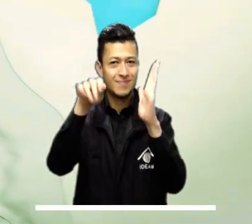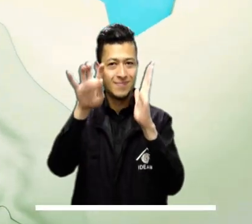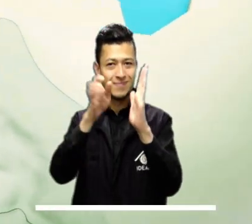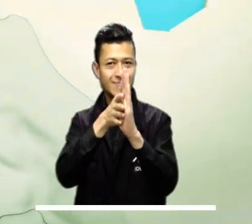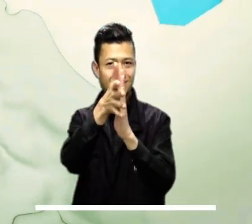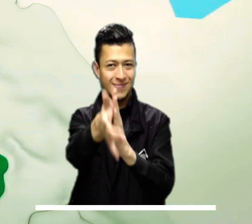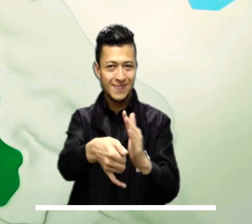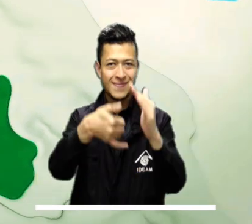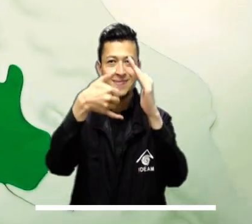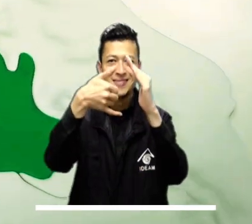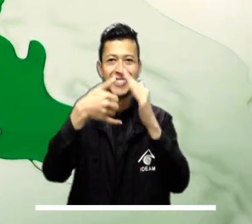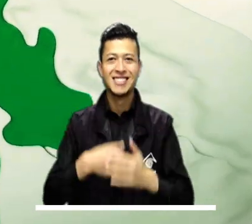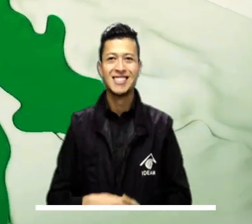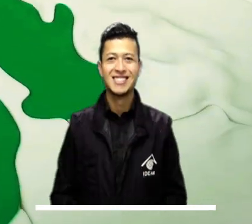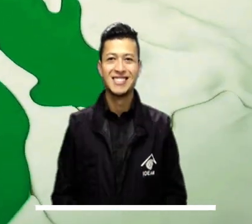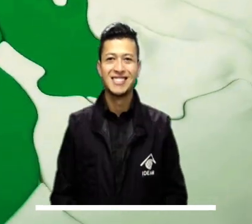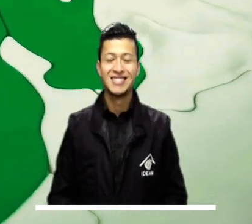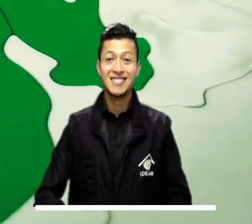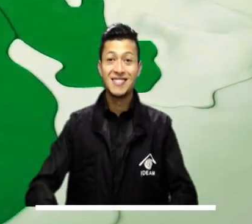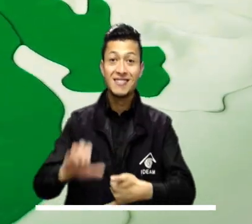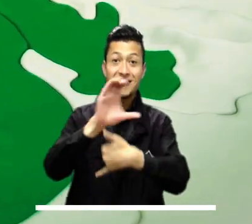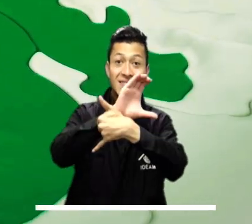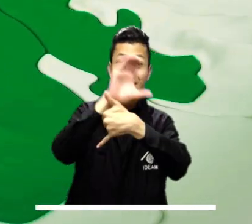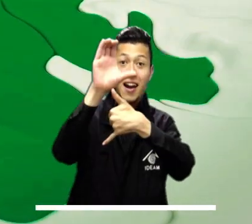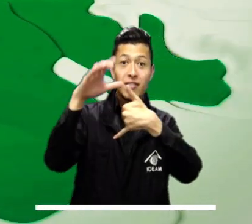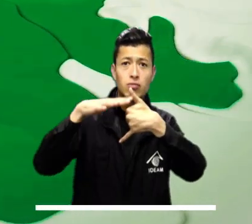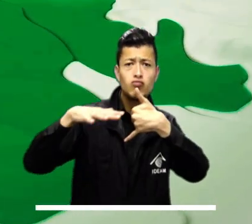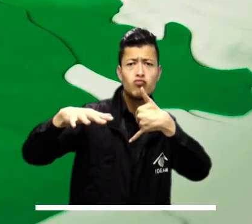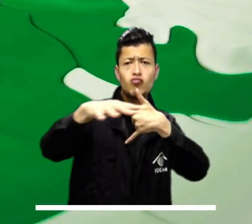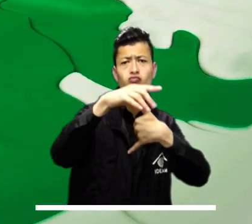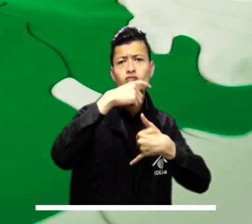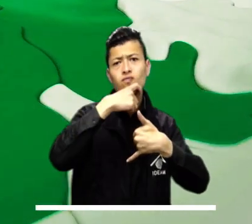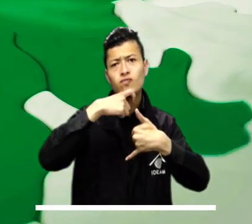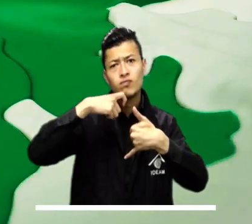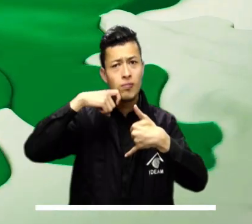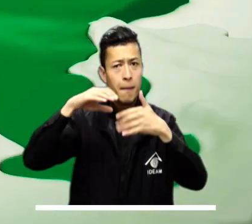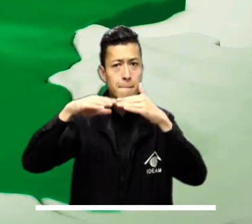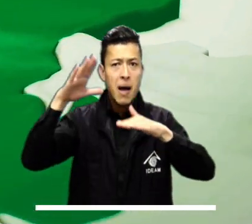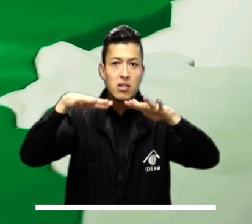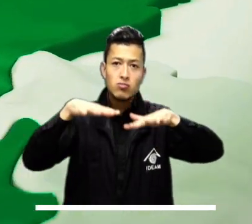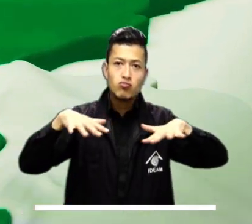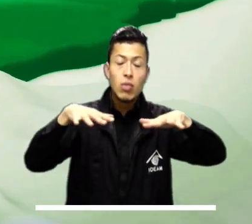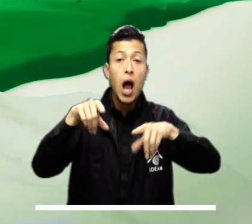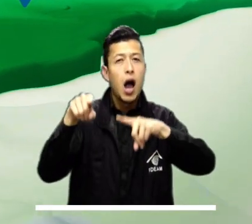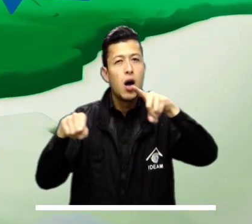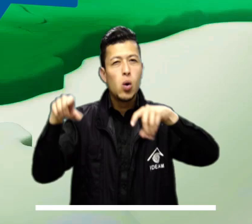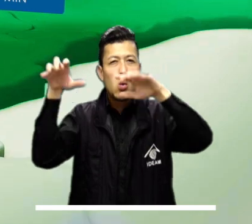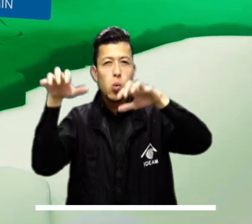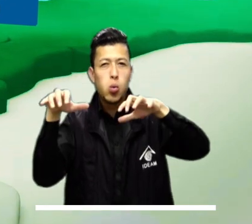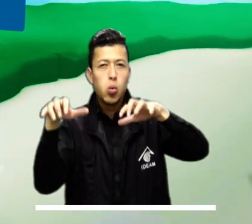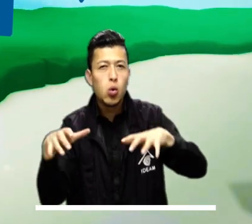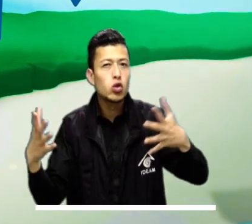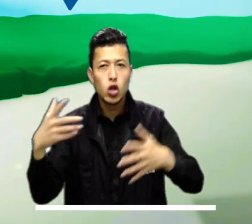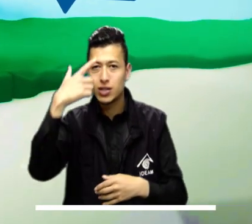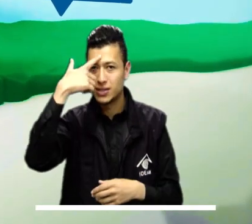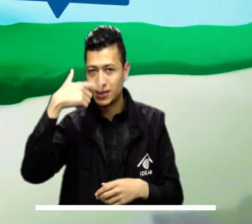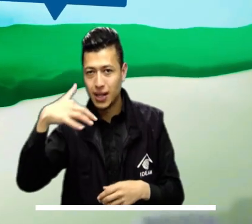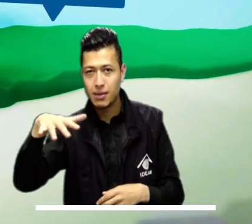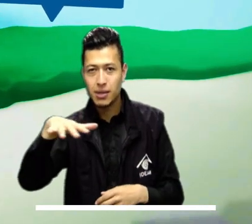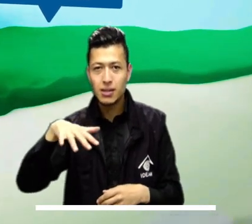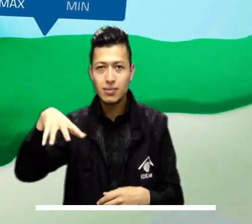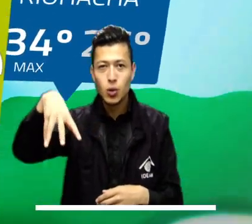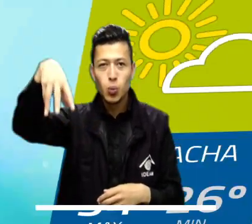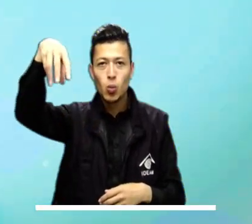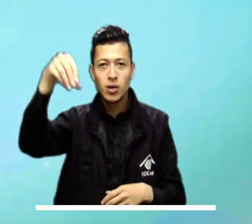seca en gran parte de la región, aunque no se descartan algunas lloviznas sobre la Sierra Nevada de Santa Marta, Bolívar, Sucre y Córdoba.